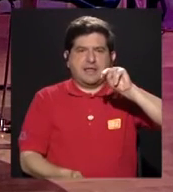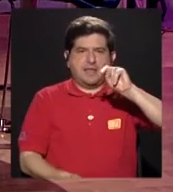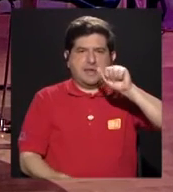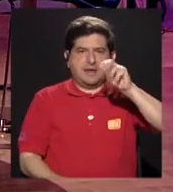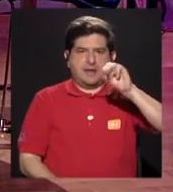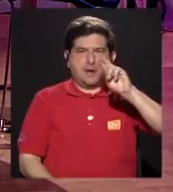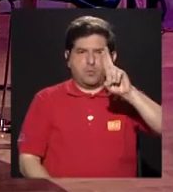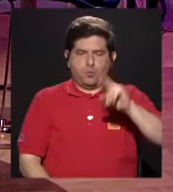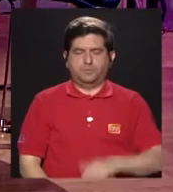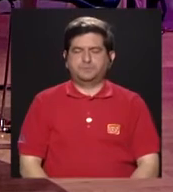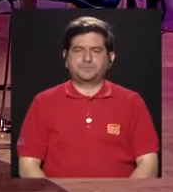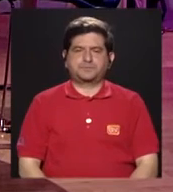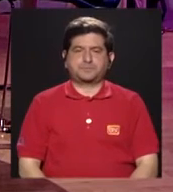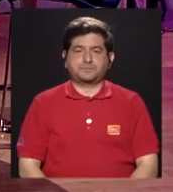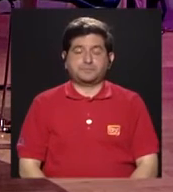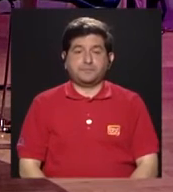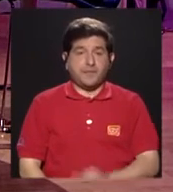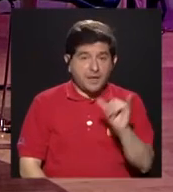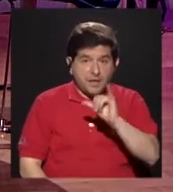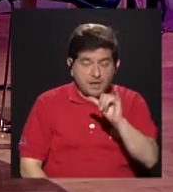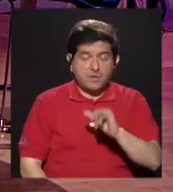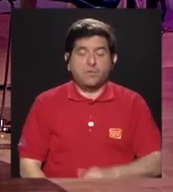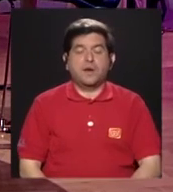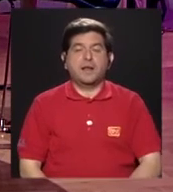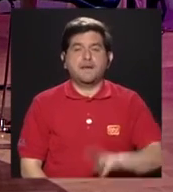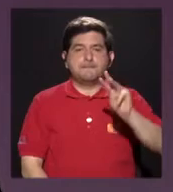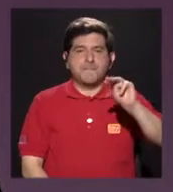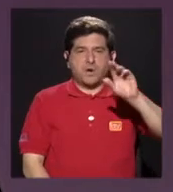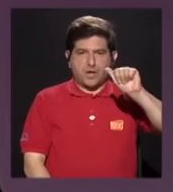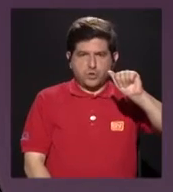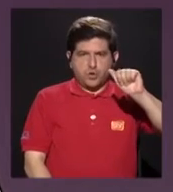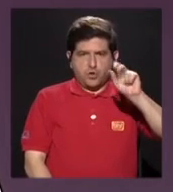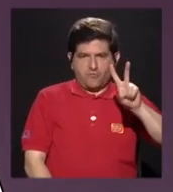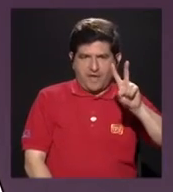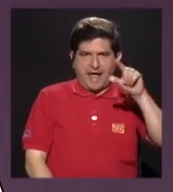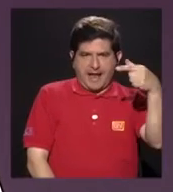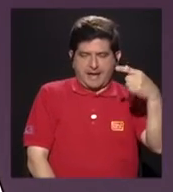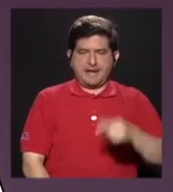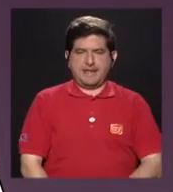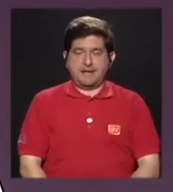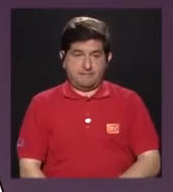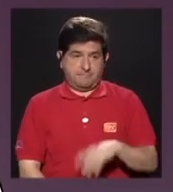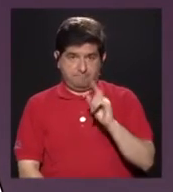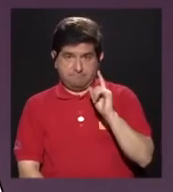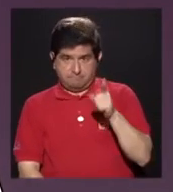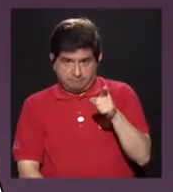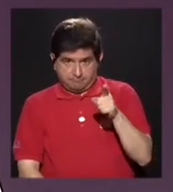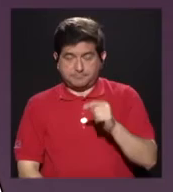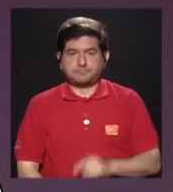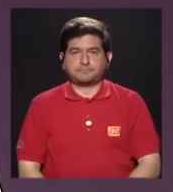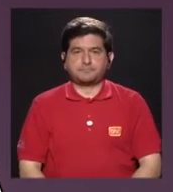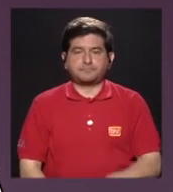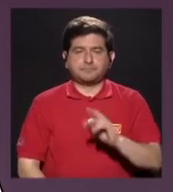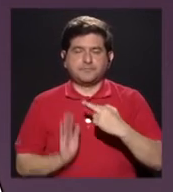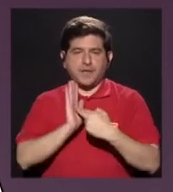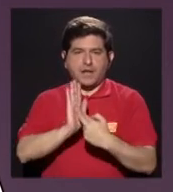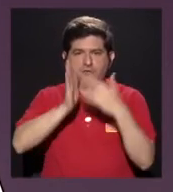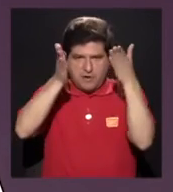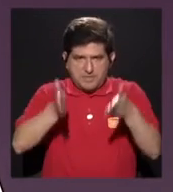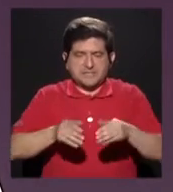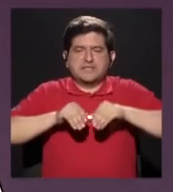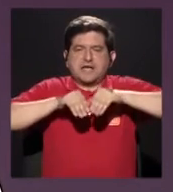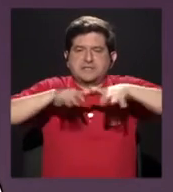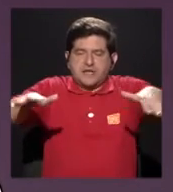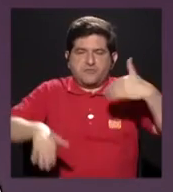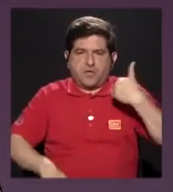miguel tenemos también con nosotros a un marco antonio vega garnier quien es un representante de las